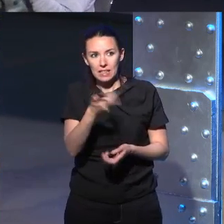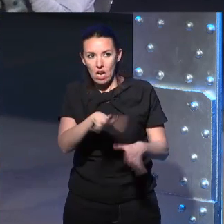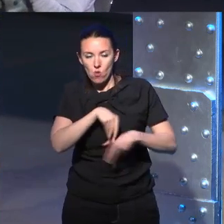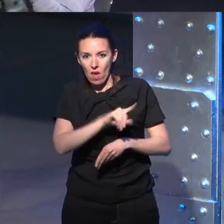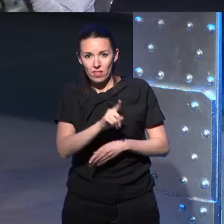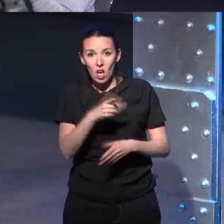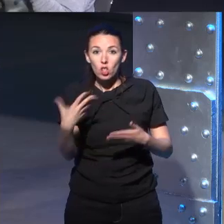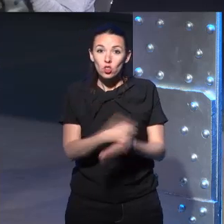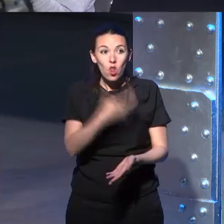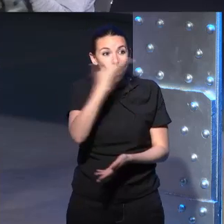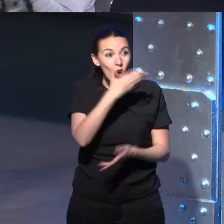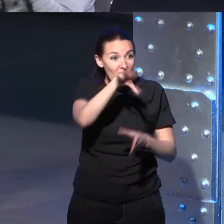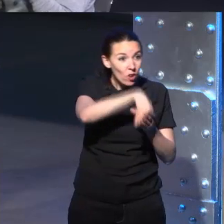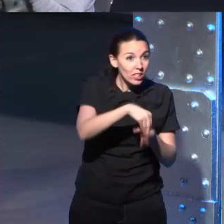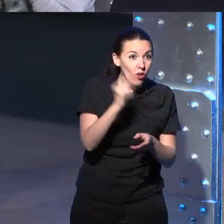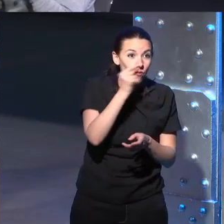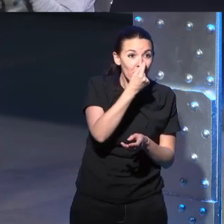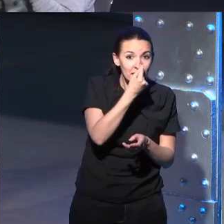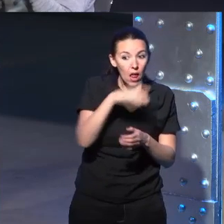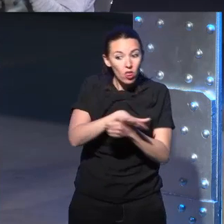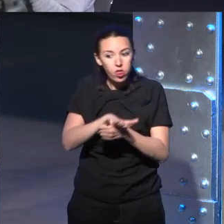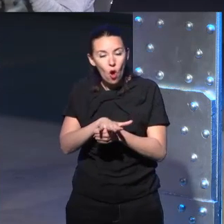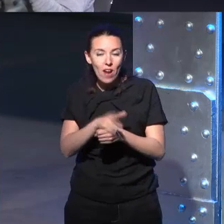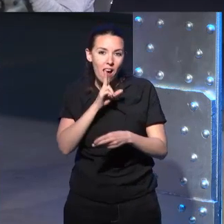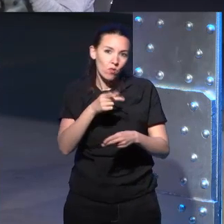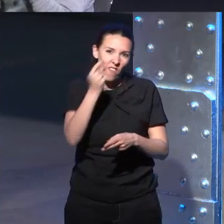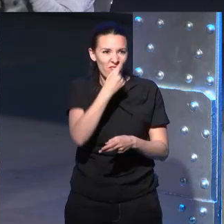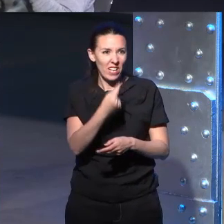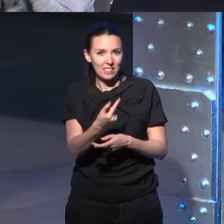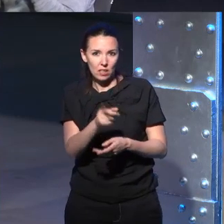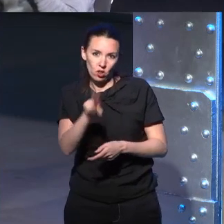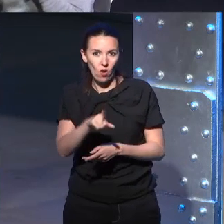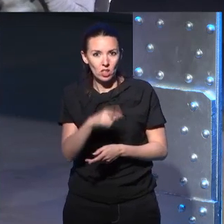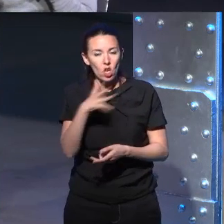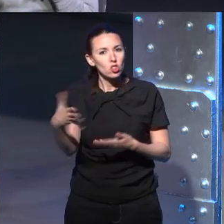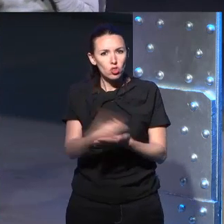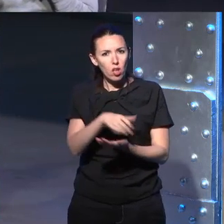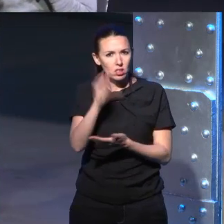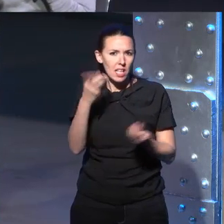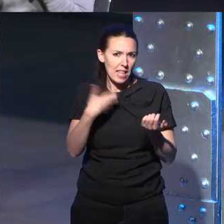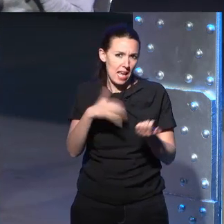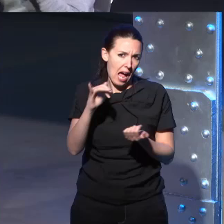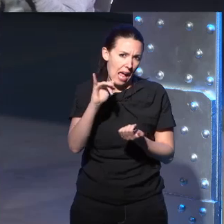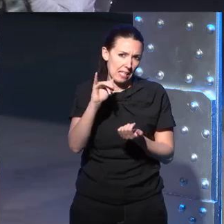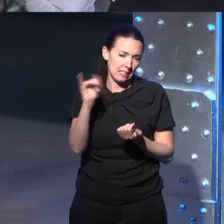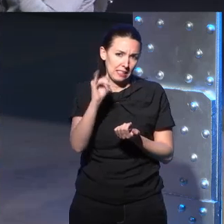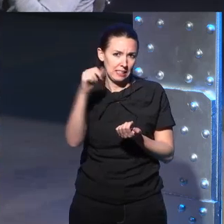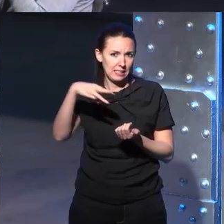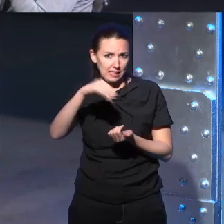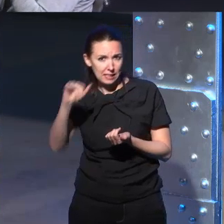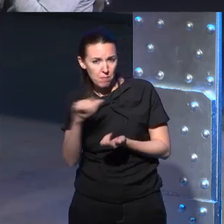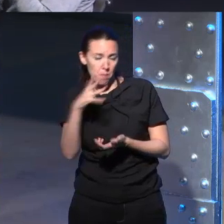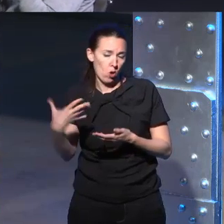los del colegio eran fresas y en su barrio no. Su barrio todos entendían a Jimi Hendrix porque era un poco el lenguaje, ¿no?